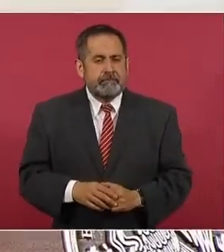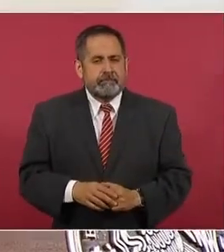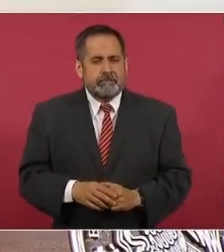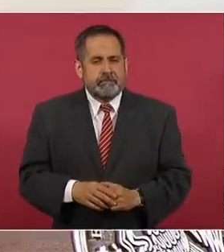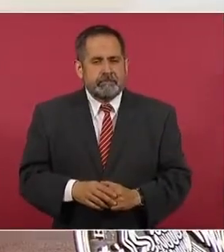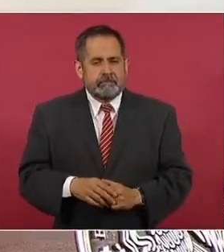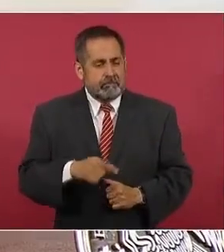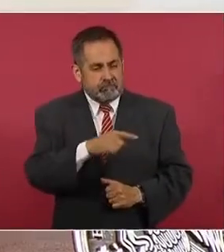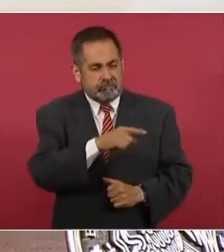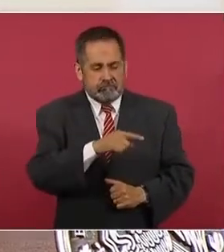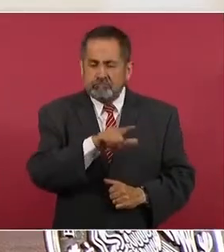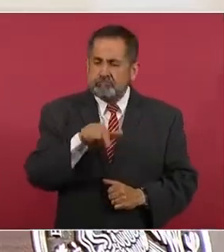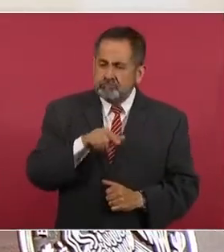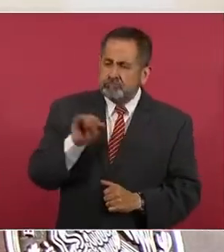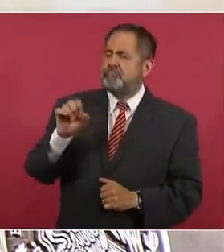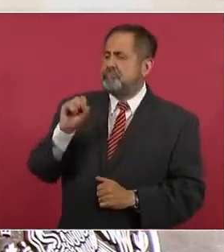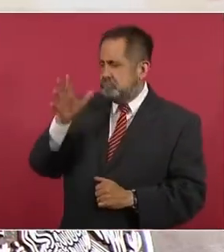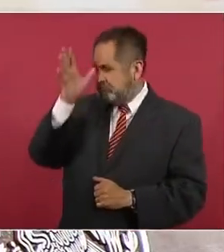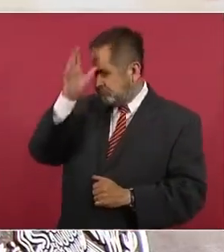estoy de acuerdo.